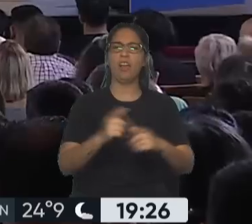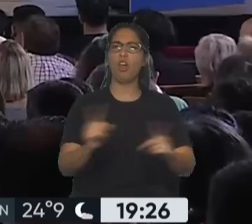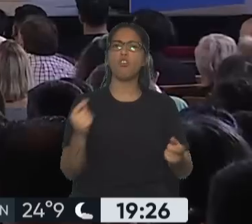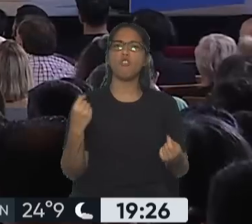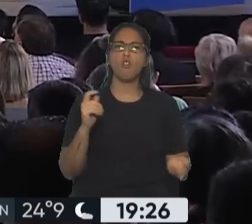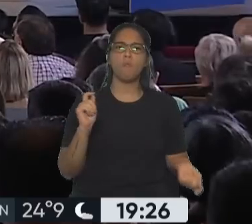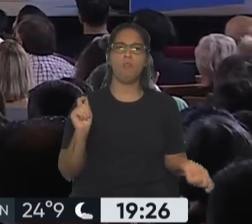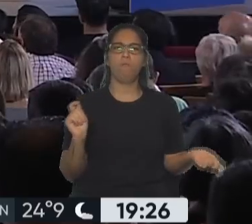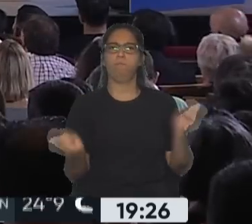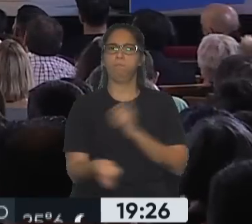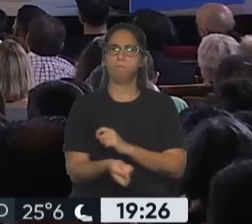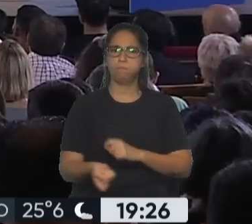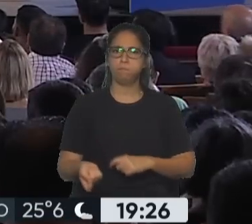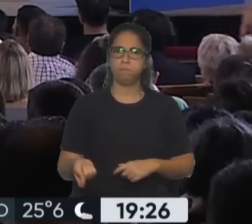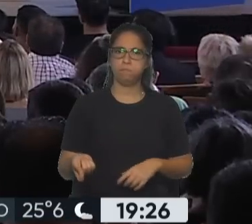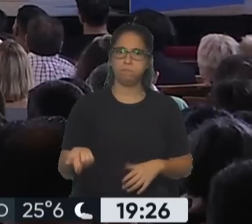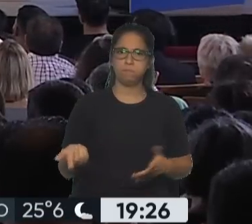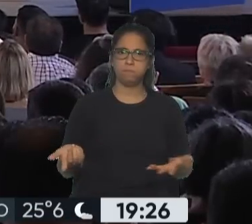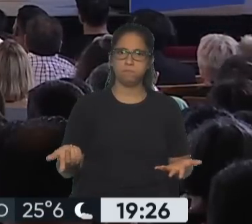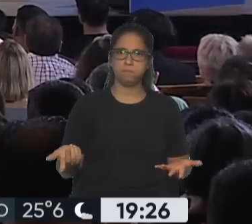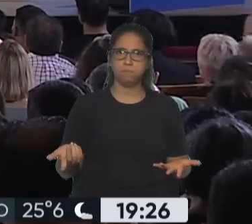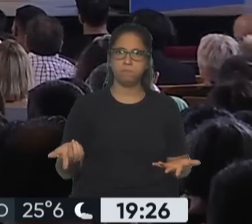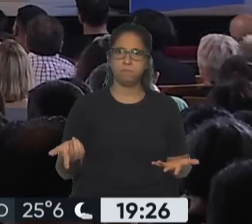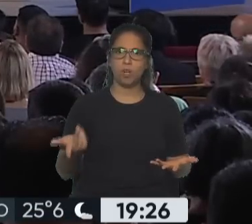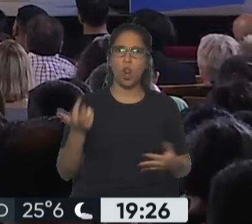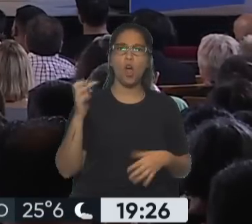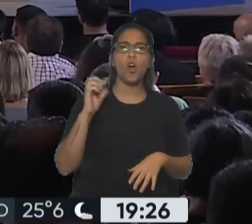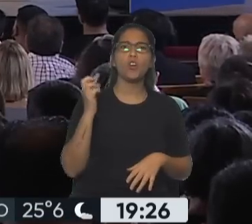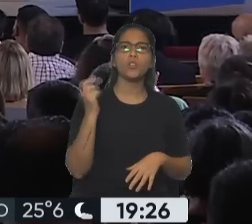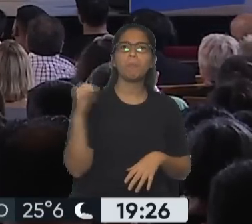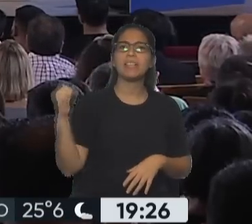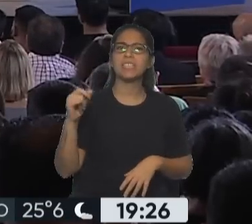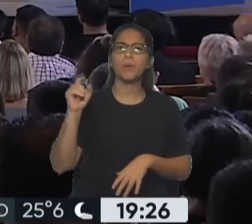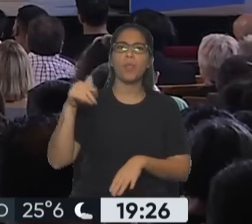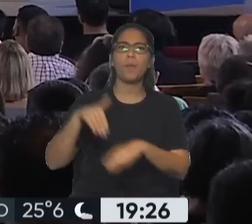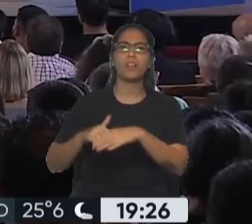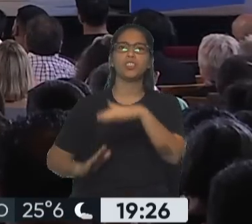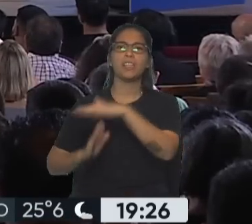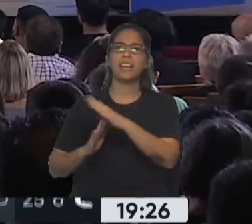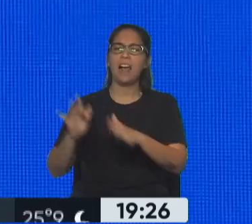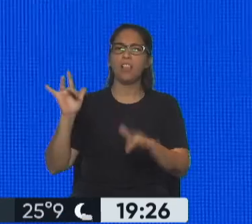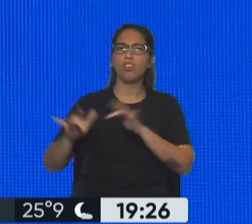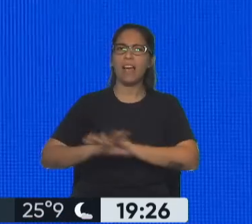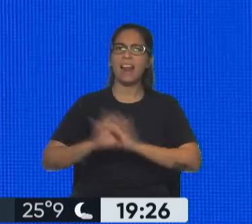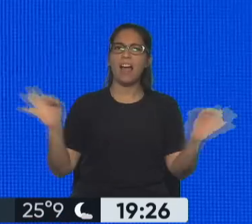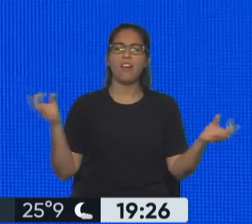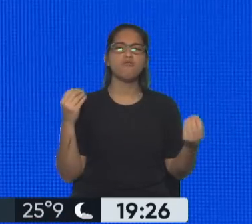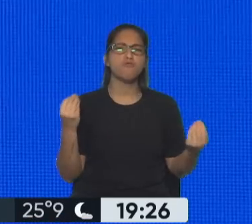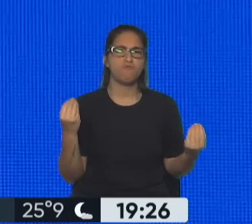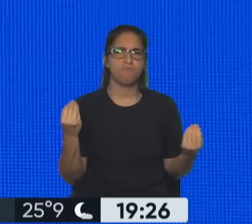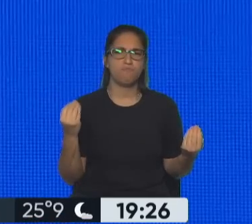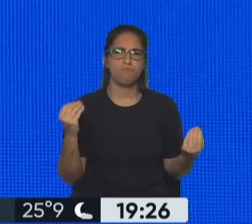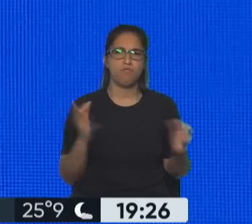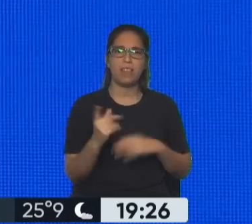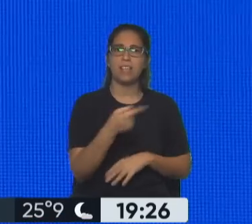sustituir el circulante, los pasivos del central, etcétera, etcétera, sin tocar nada. Y dice, por